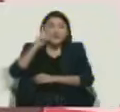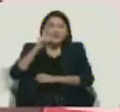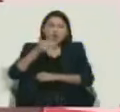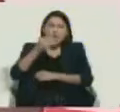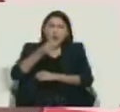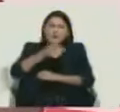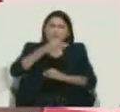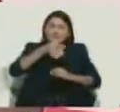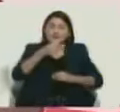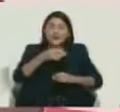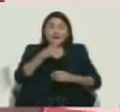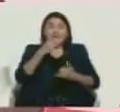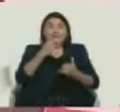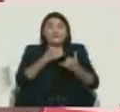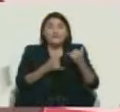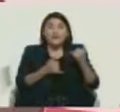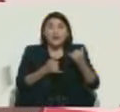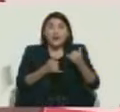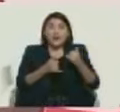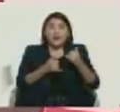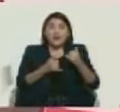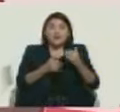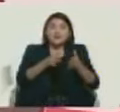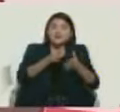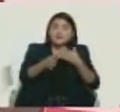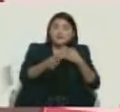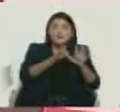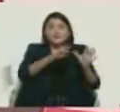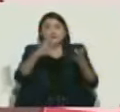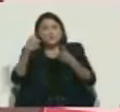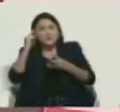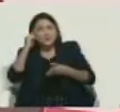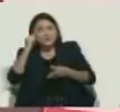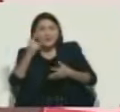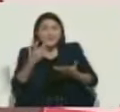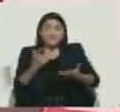significa hasta el final. El final parece que es en 19 días.